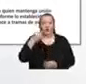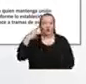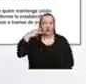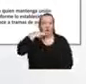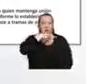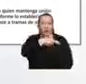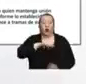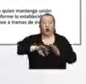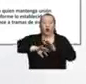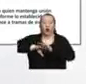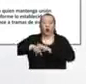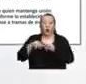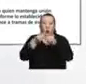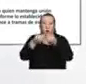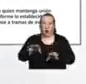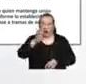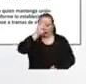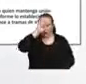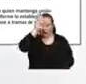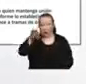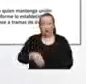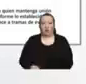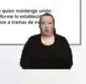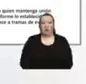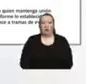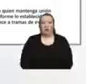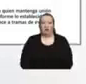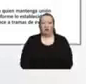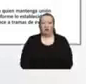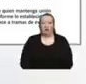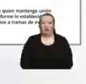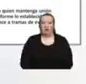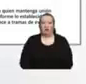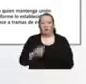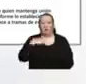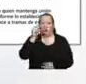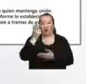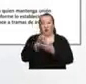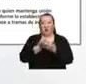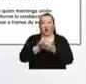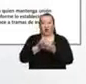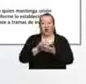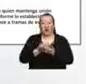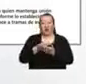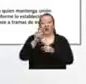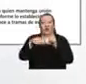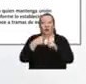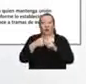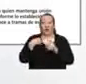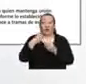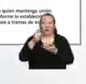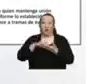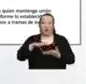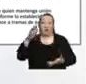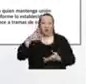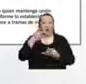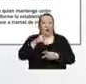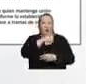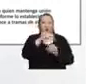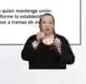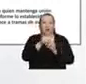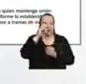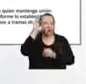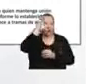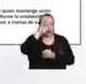siempre fueron el gas está gracioso si no fuera tan trágicos por esta graciosa mientras más buscamos nuestra plata más encuentra en la de ella y